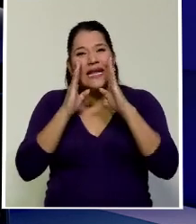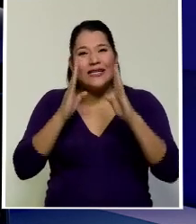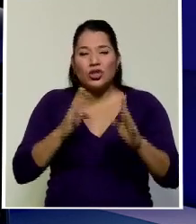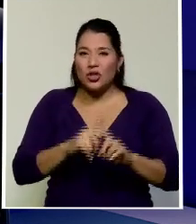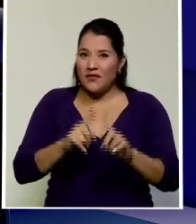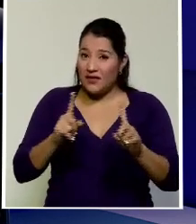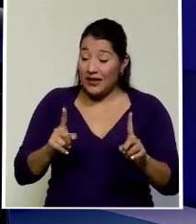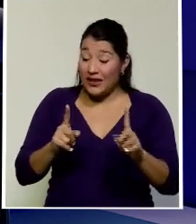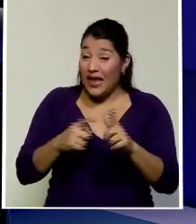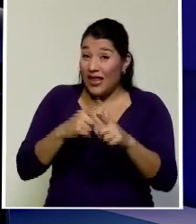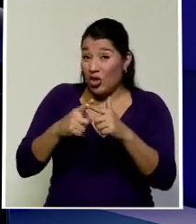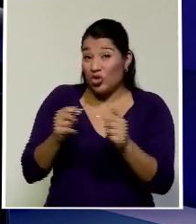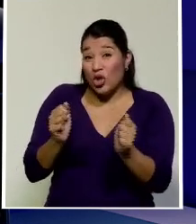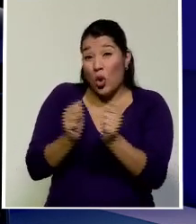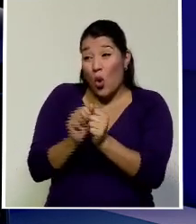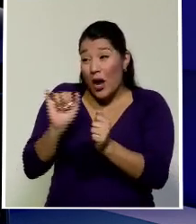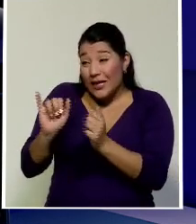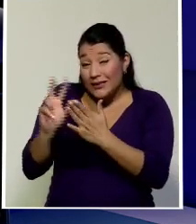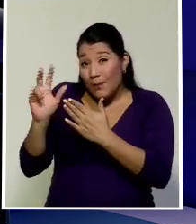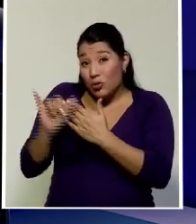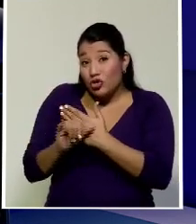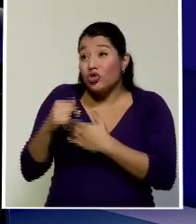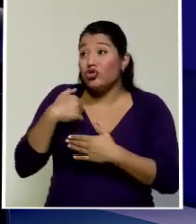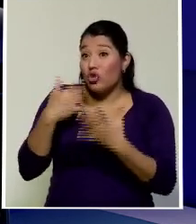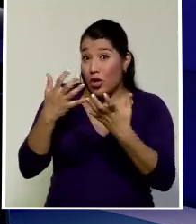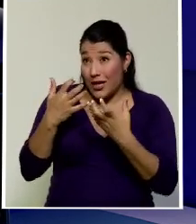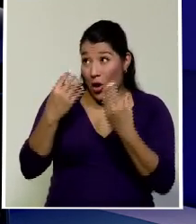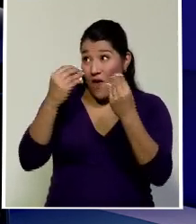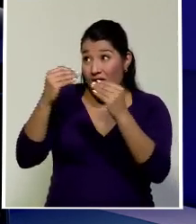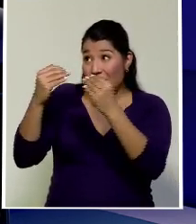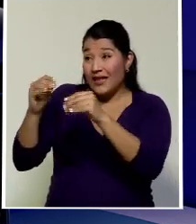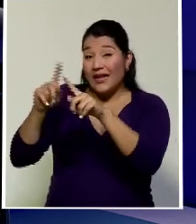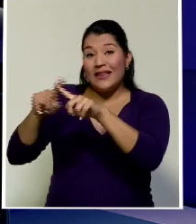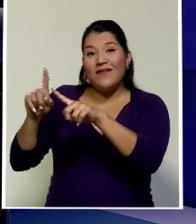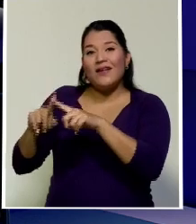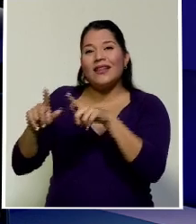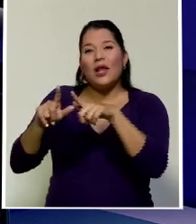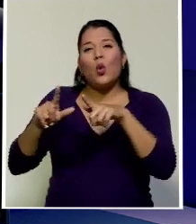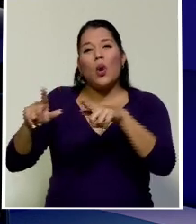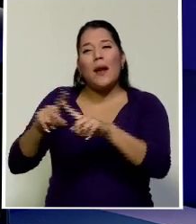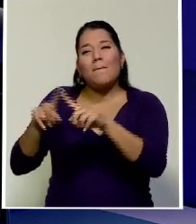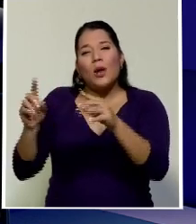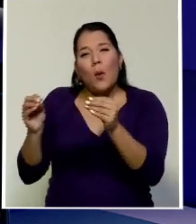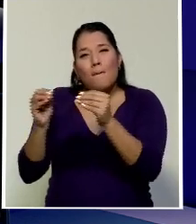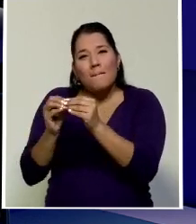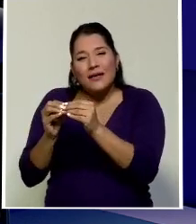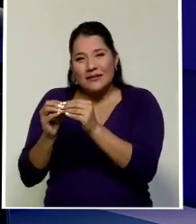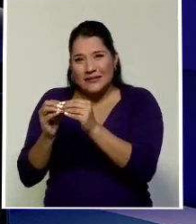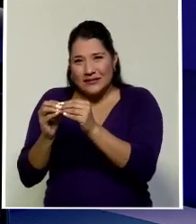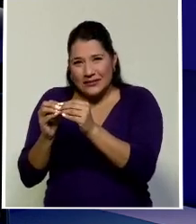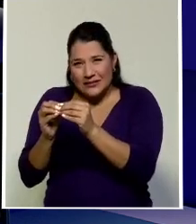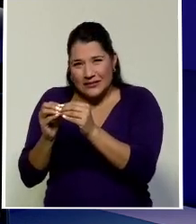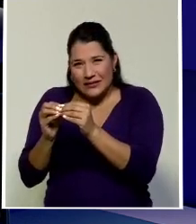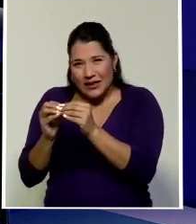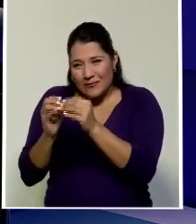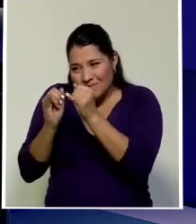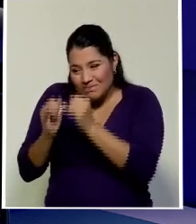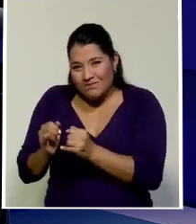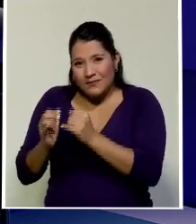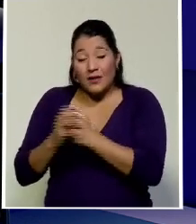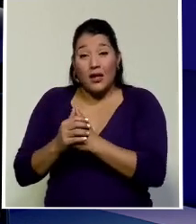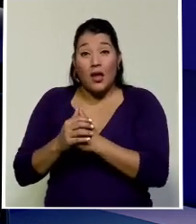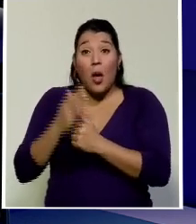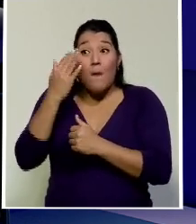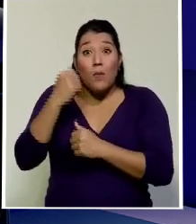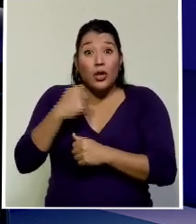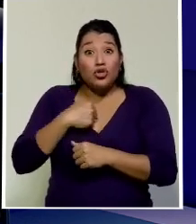proyecto, quiero como llevarlo a diferentes lugares donde se pueda mover mejor en ese territorio. Porque además es como yo trabajo en